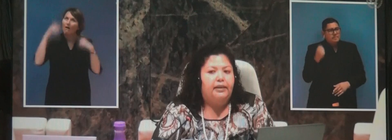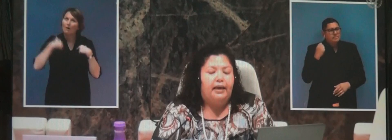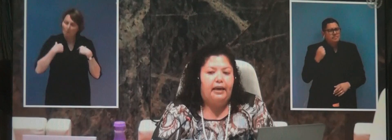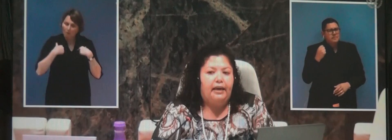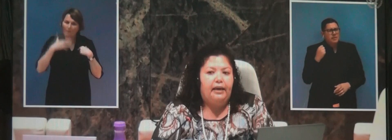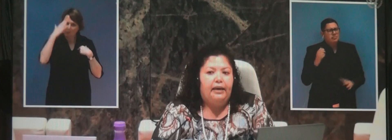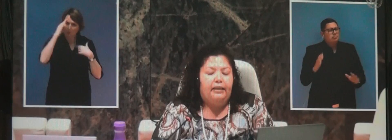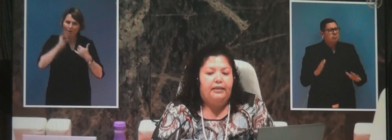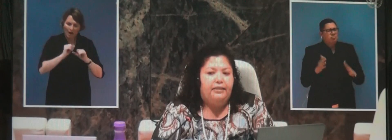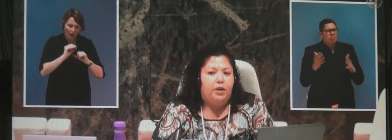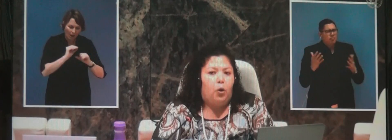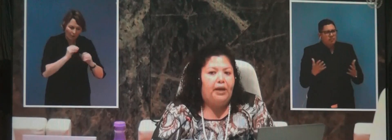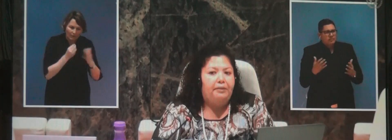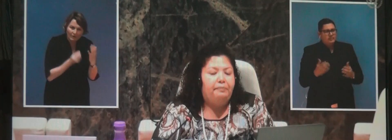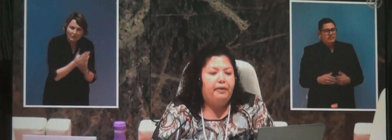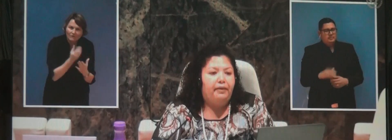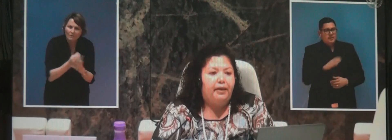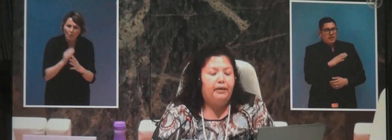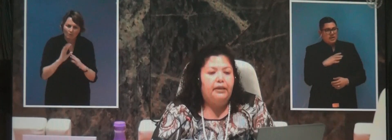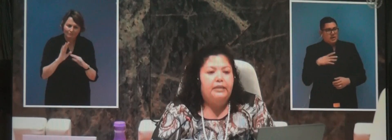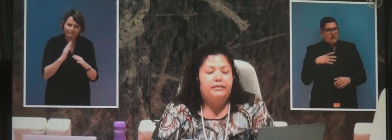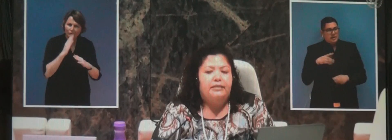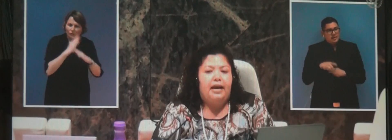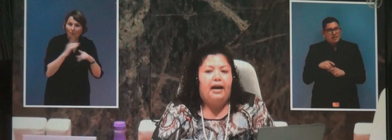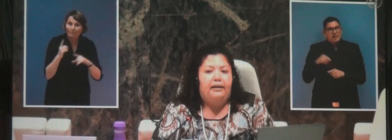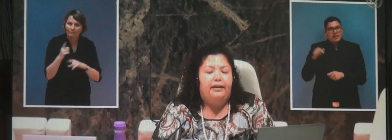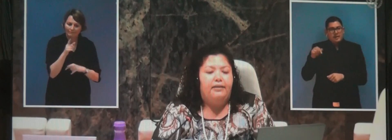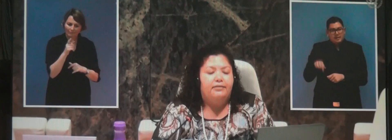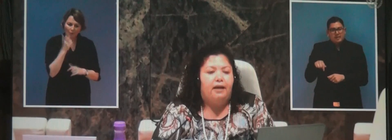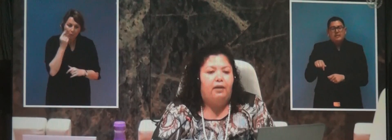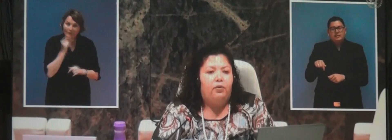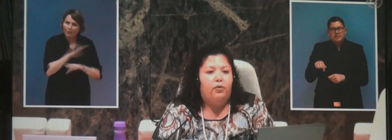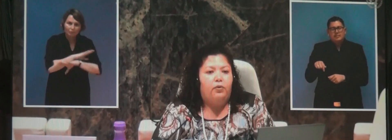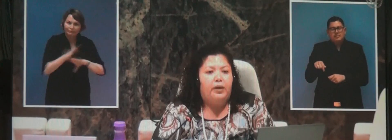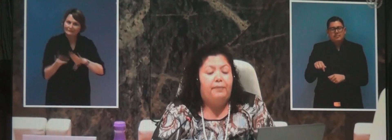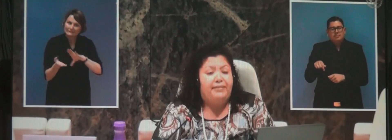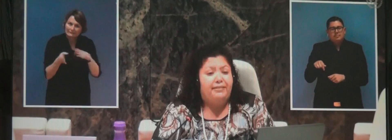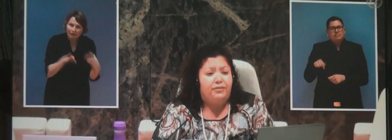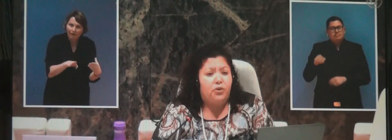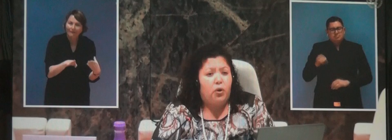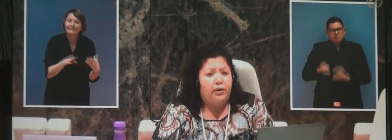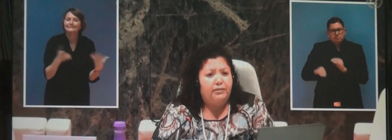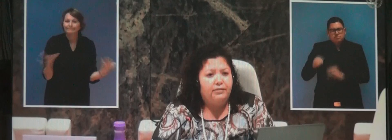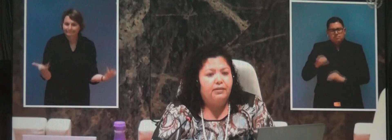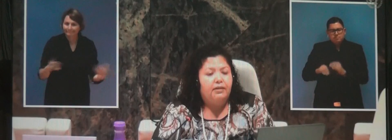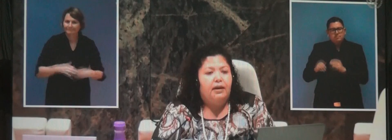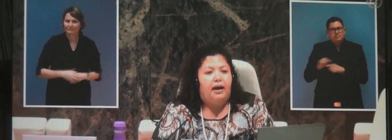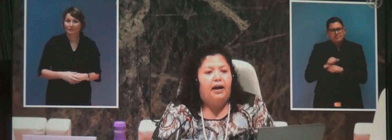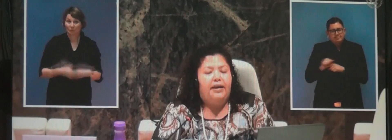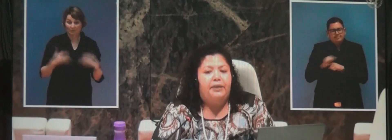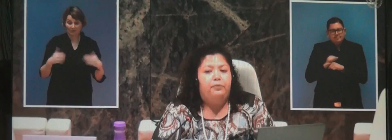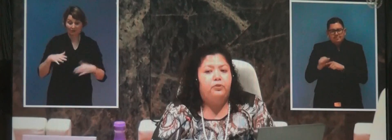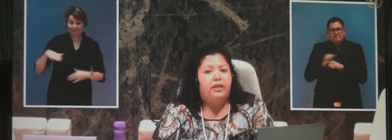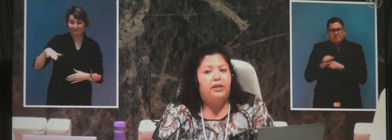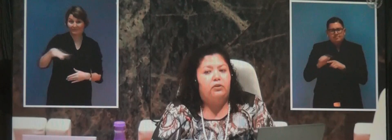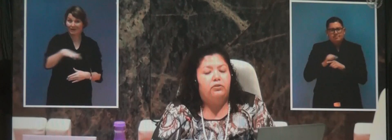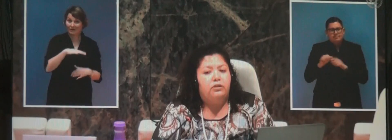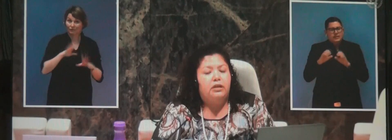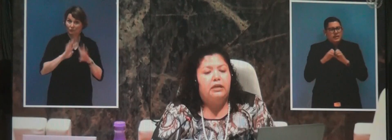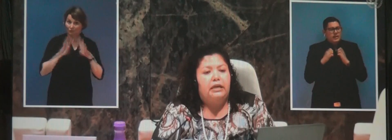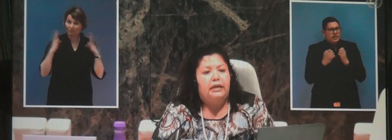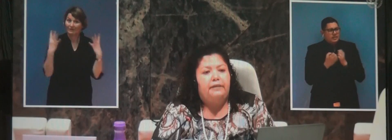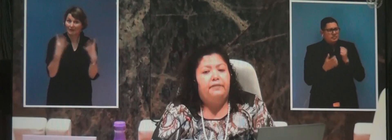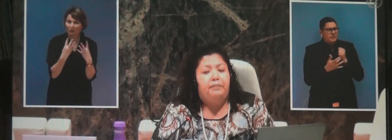denotar que desde el CONAIPD se han realizado capacitaciones a equipos